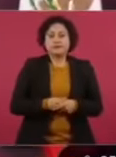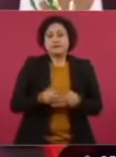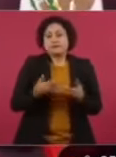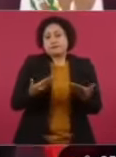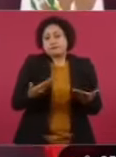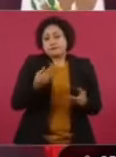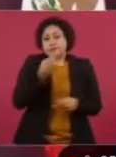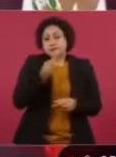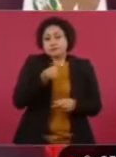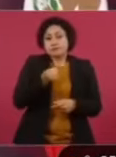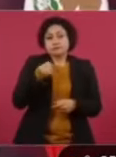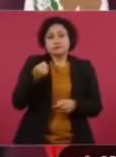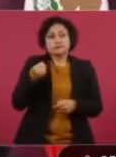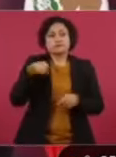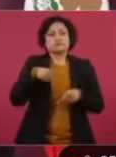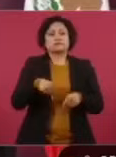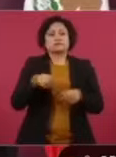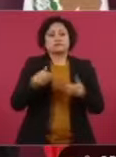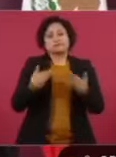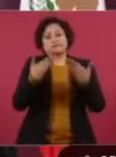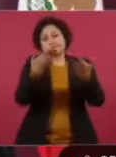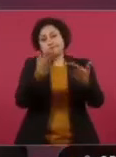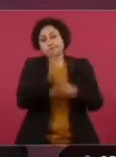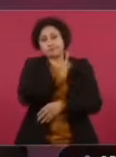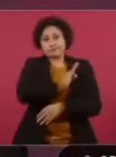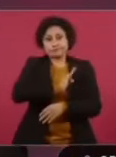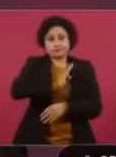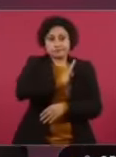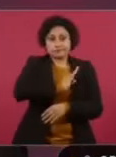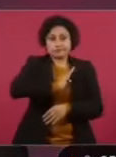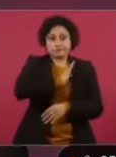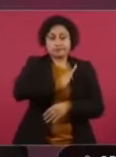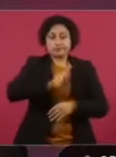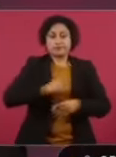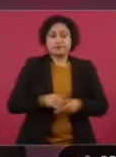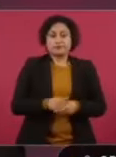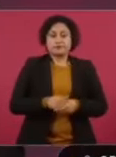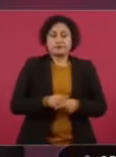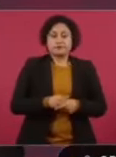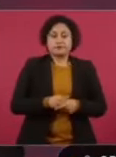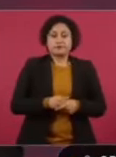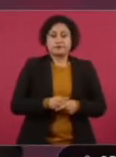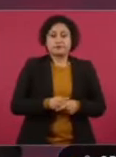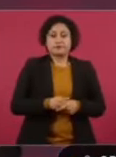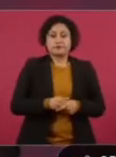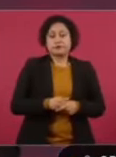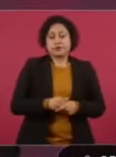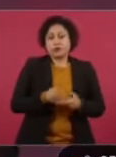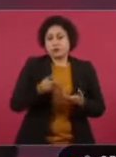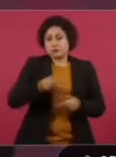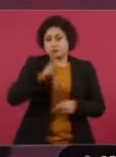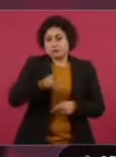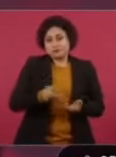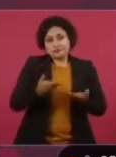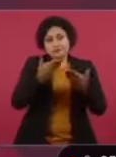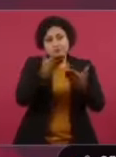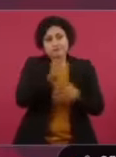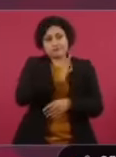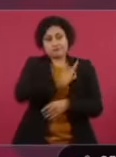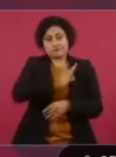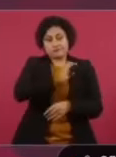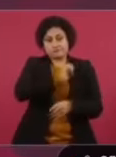le mando mi felicitación de manera especial a